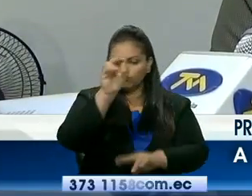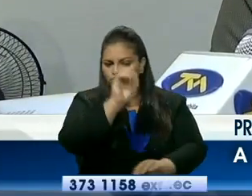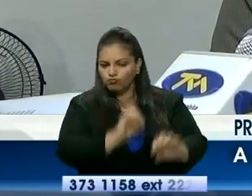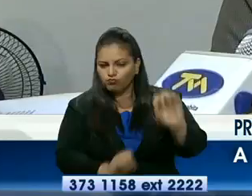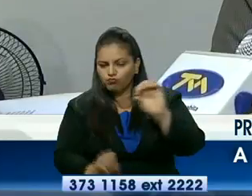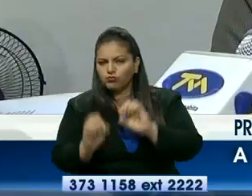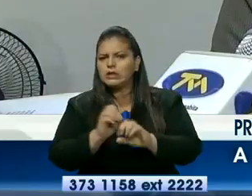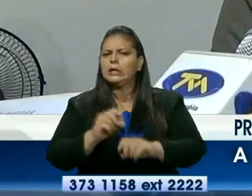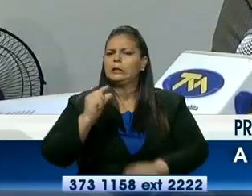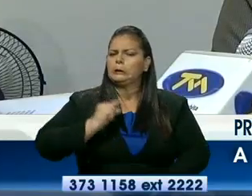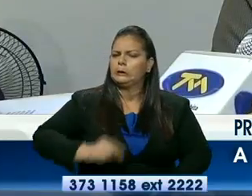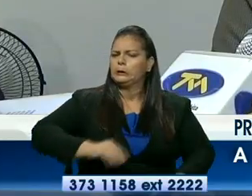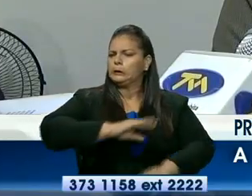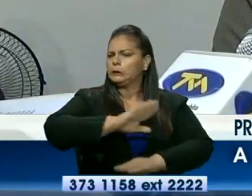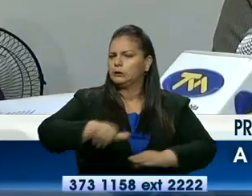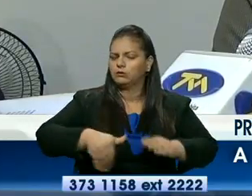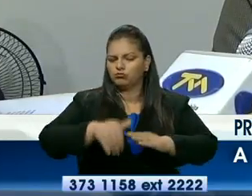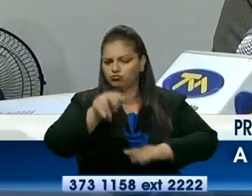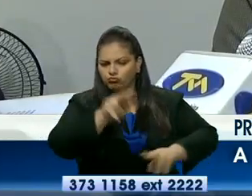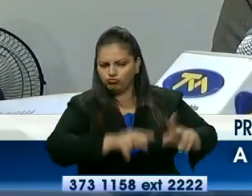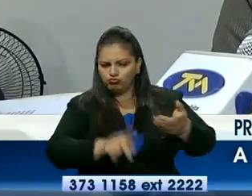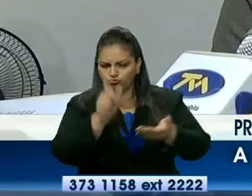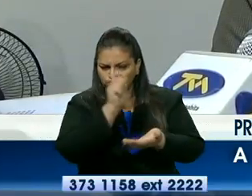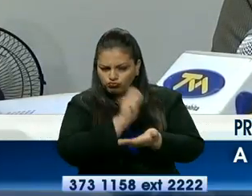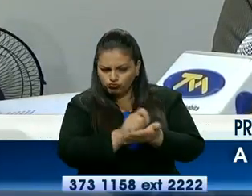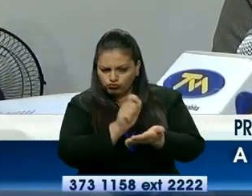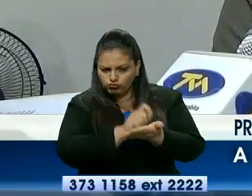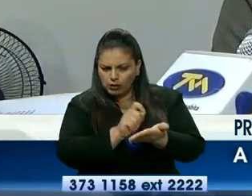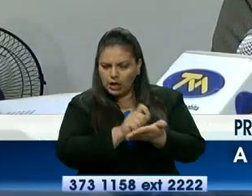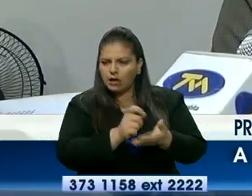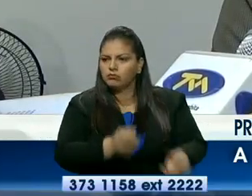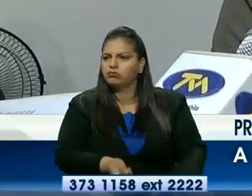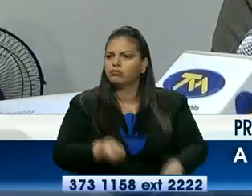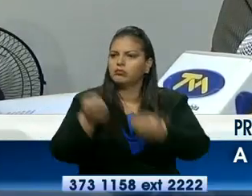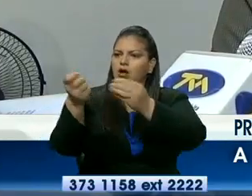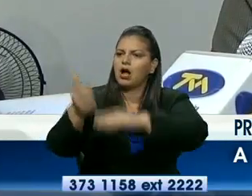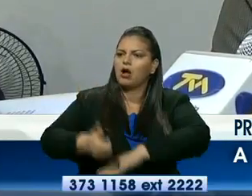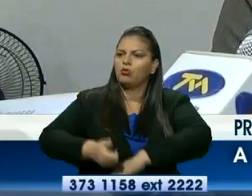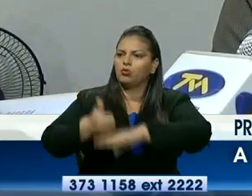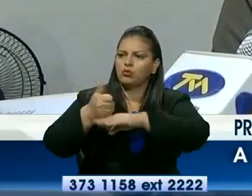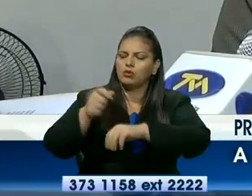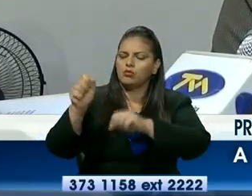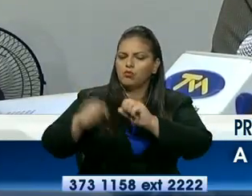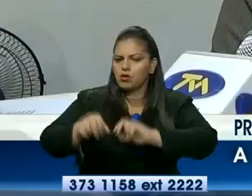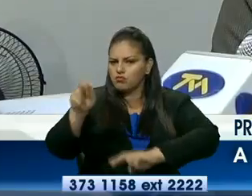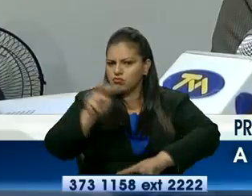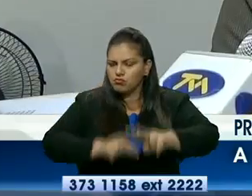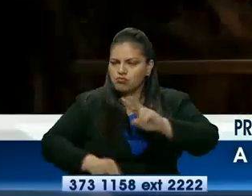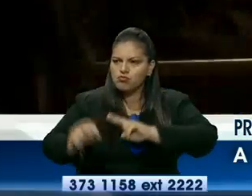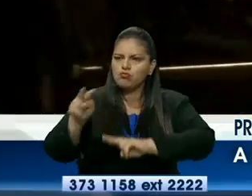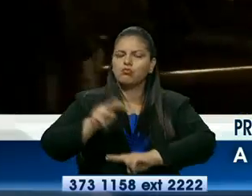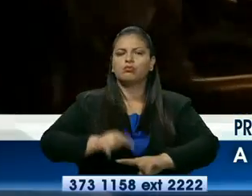lugar, mandarlos a periciar, efectos de cotejar si existe relación o no con alguna otra muerte en esta